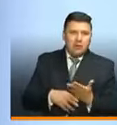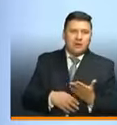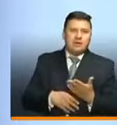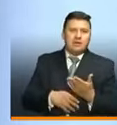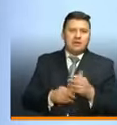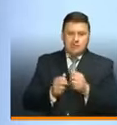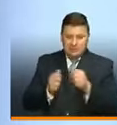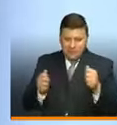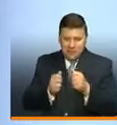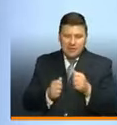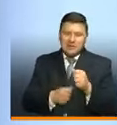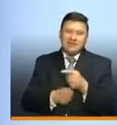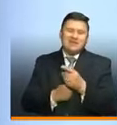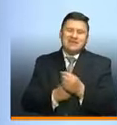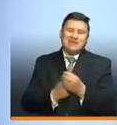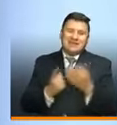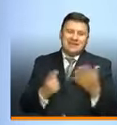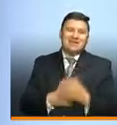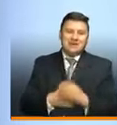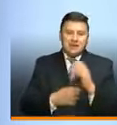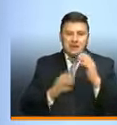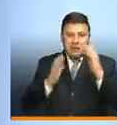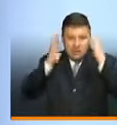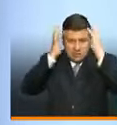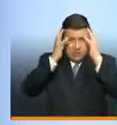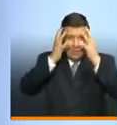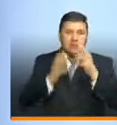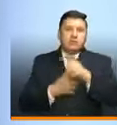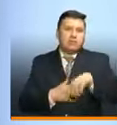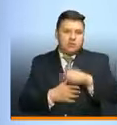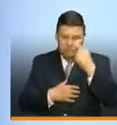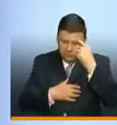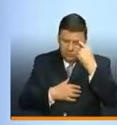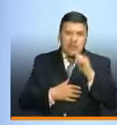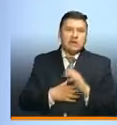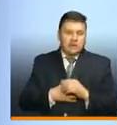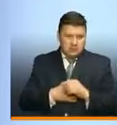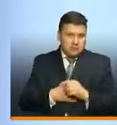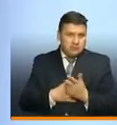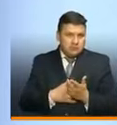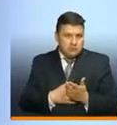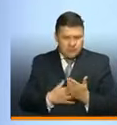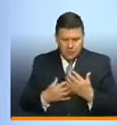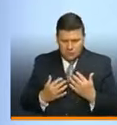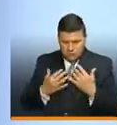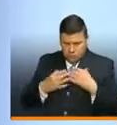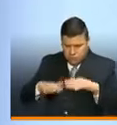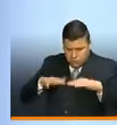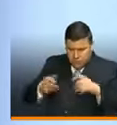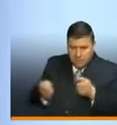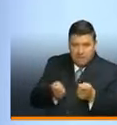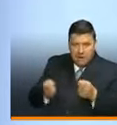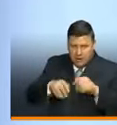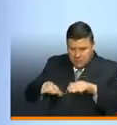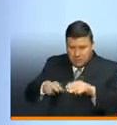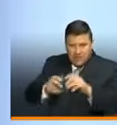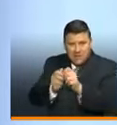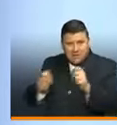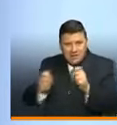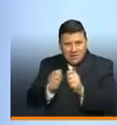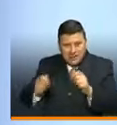polainas, batas, etcétera, etcétera, los gorros. Pero es un sector también que por el tipo de materiales que maneja, la